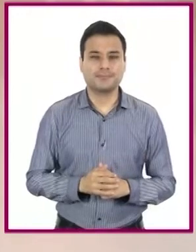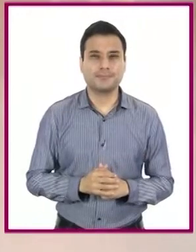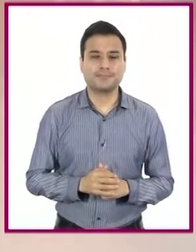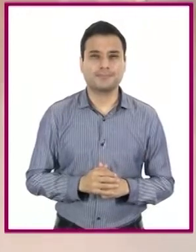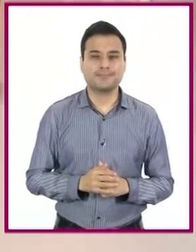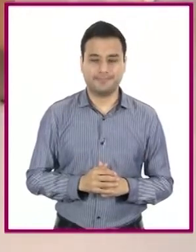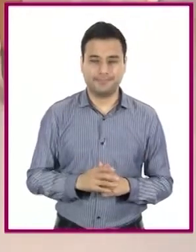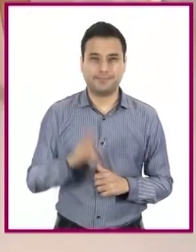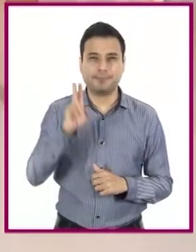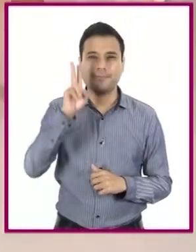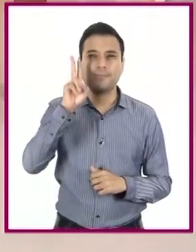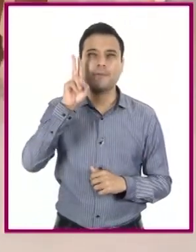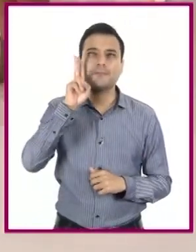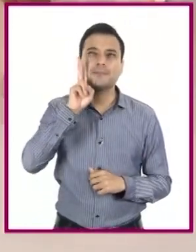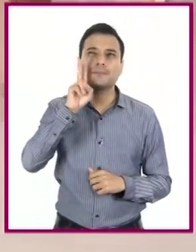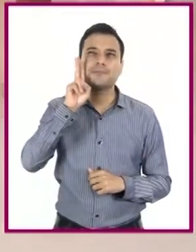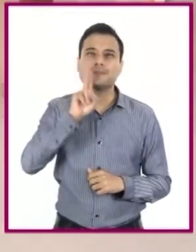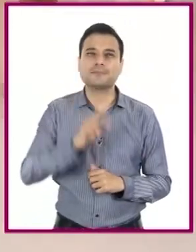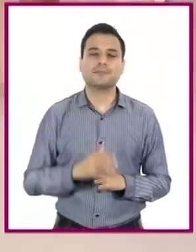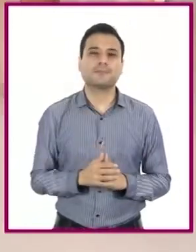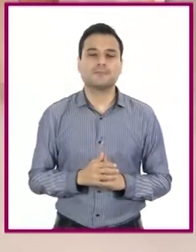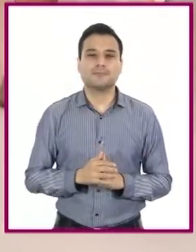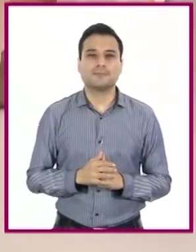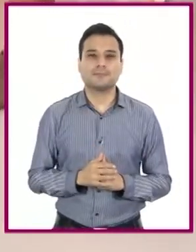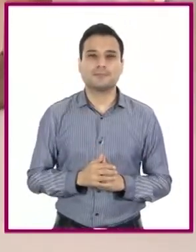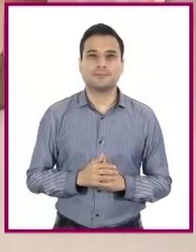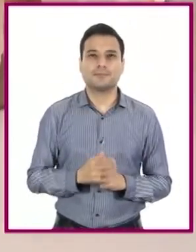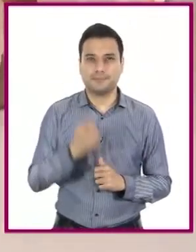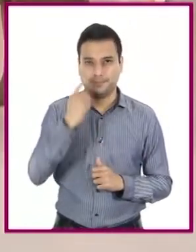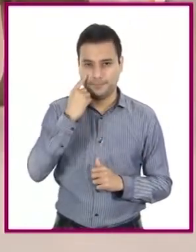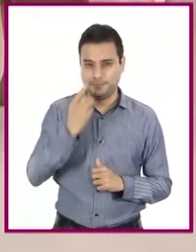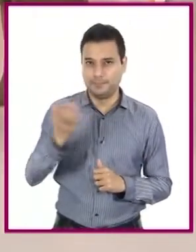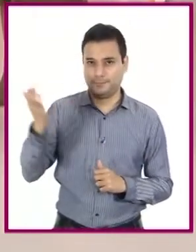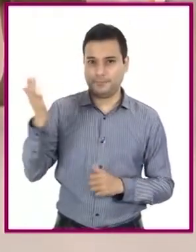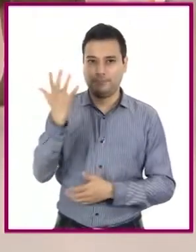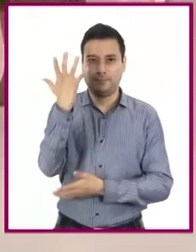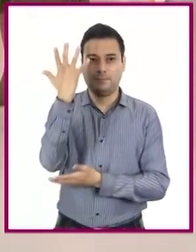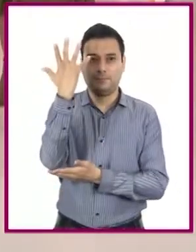A ver. Que aparezca el árbol.